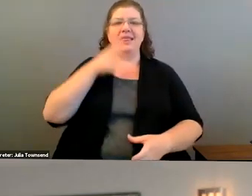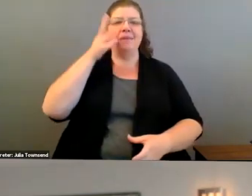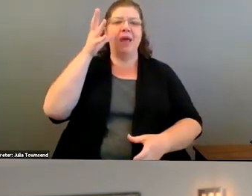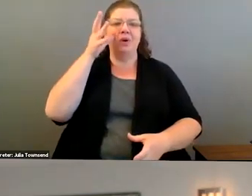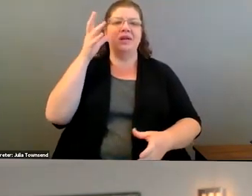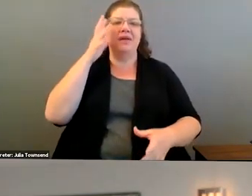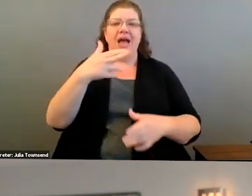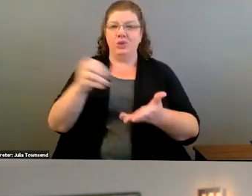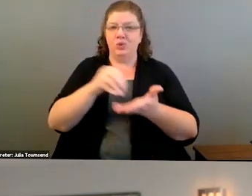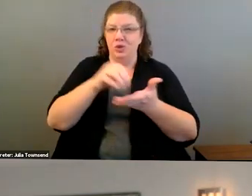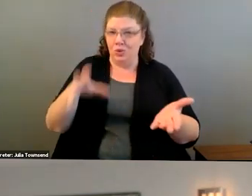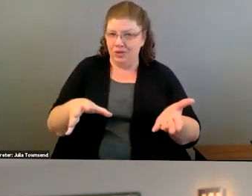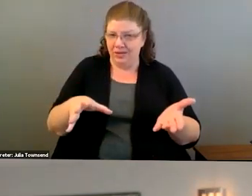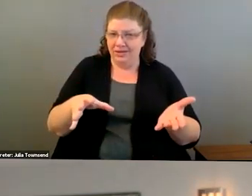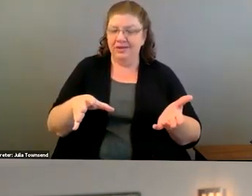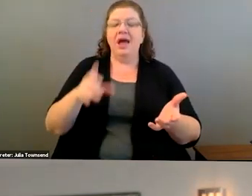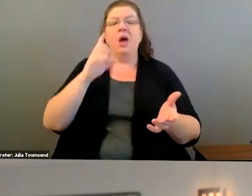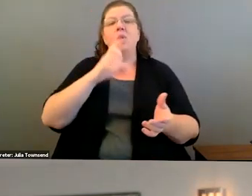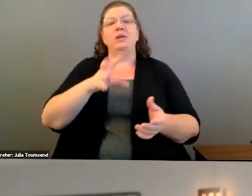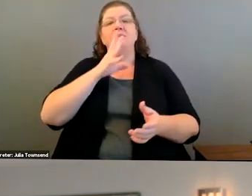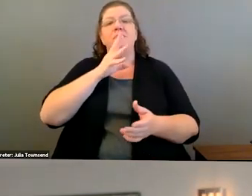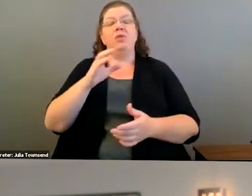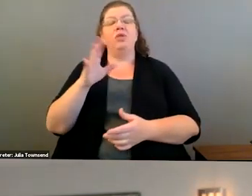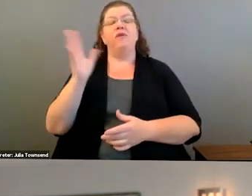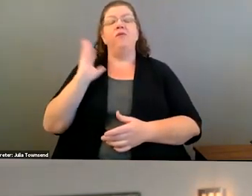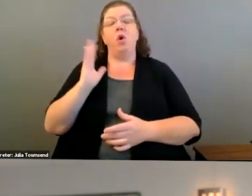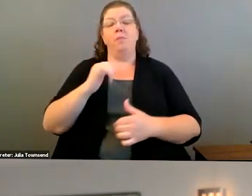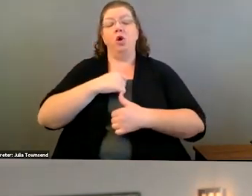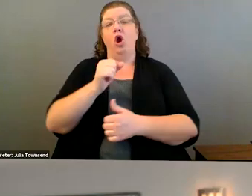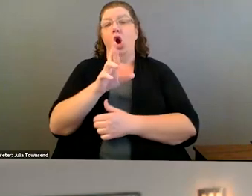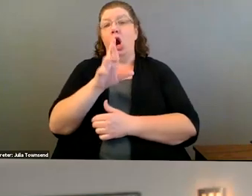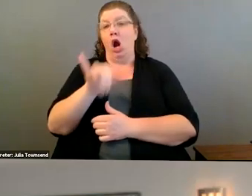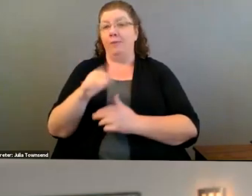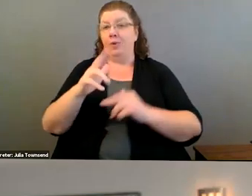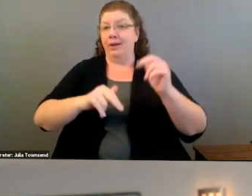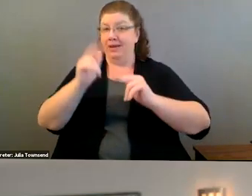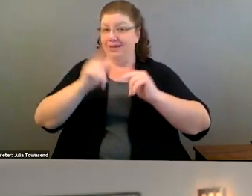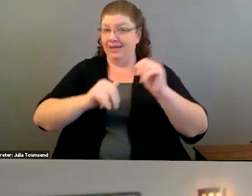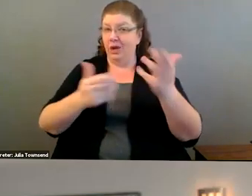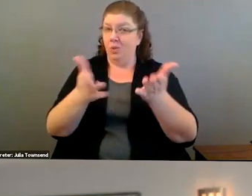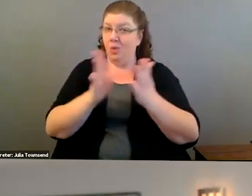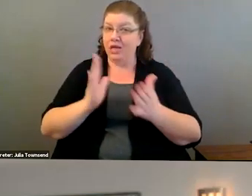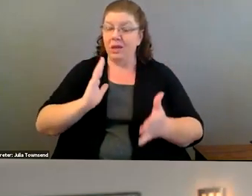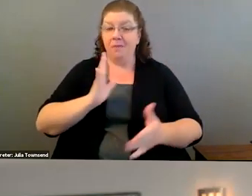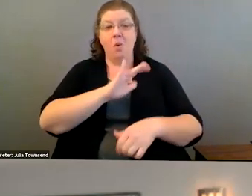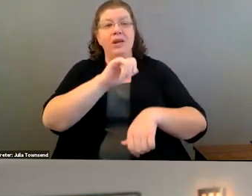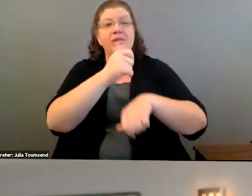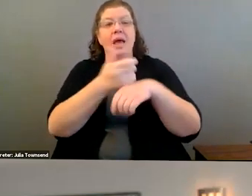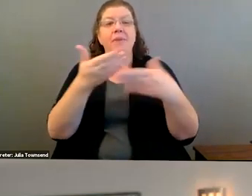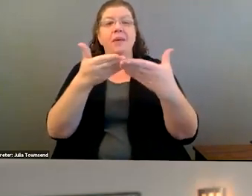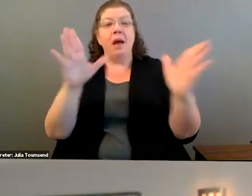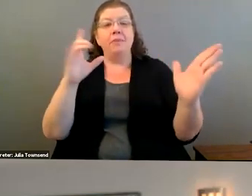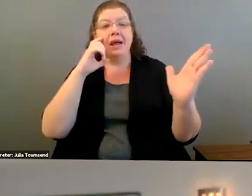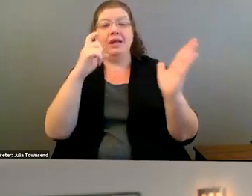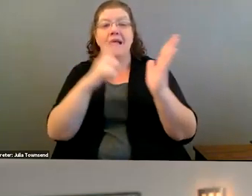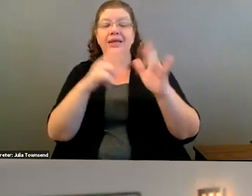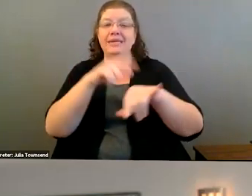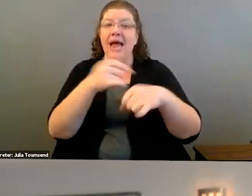voy a hablar acerca de la el armory en reunión perdido y solicitar que el consejo